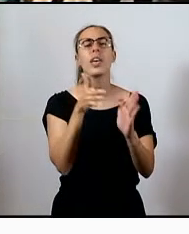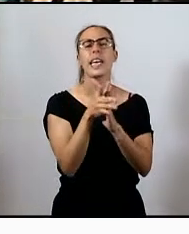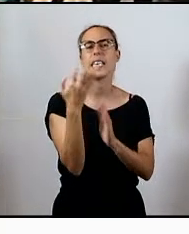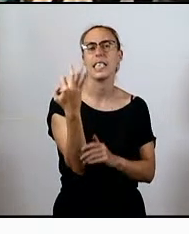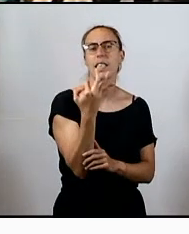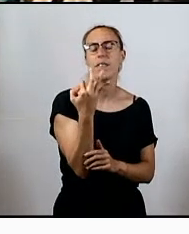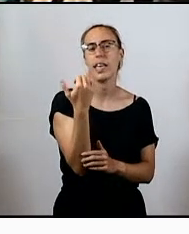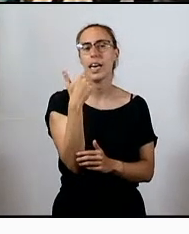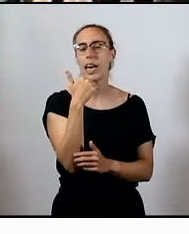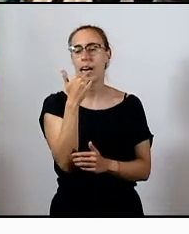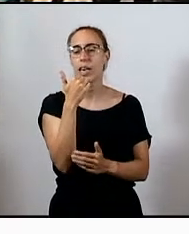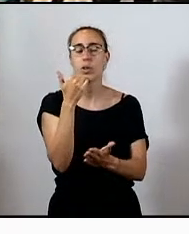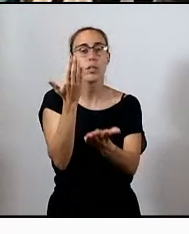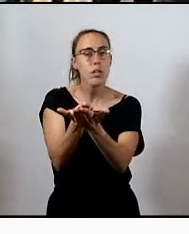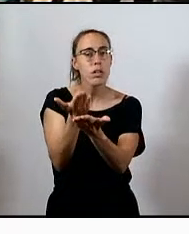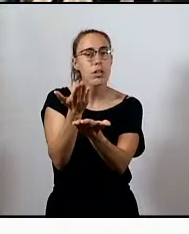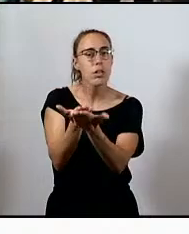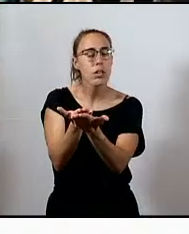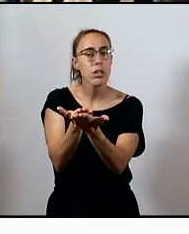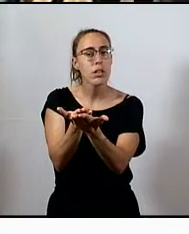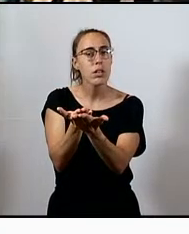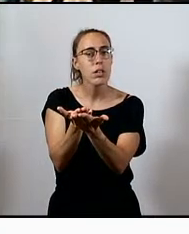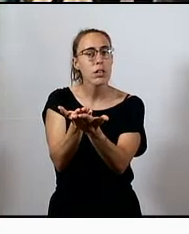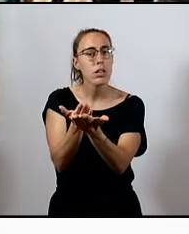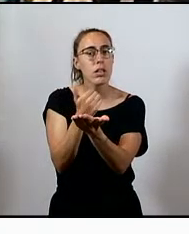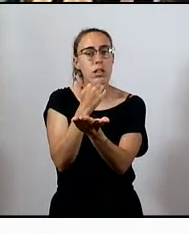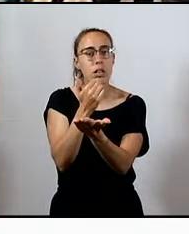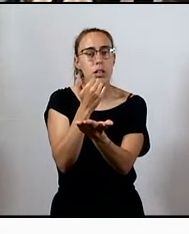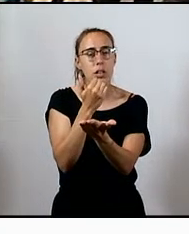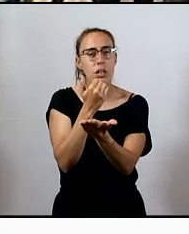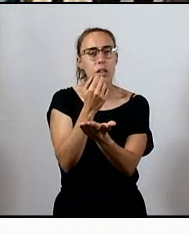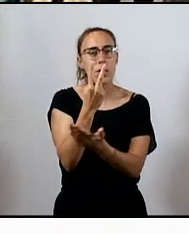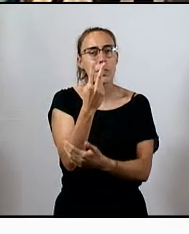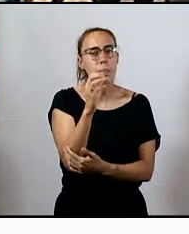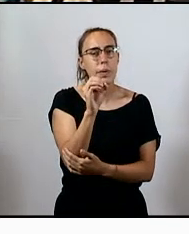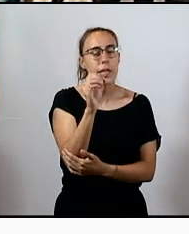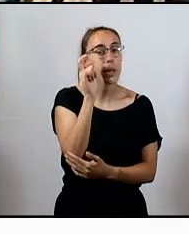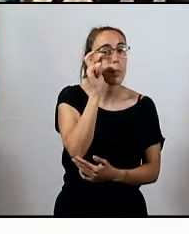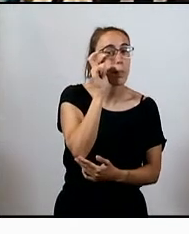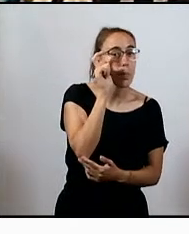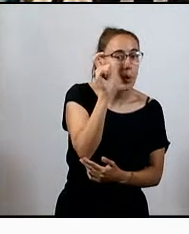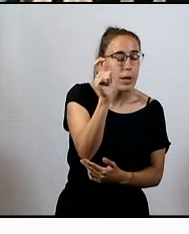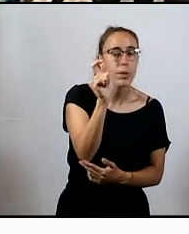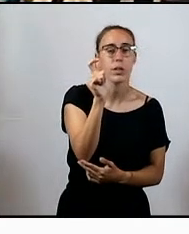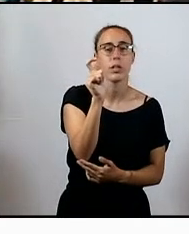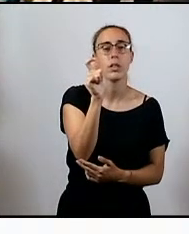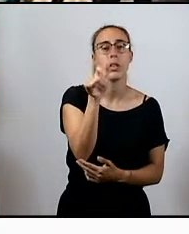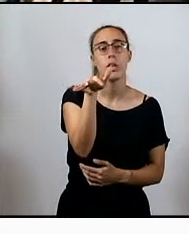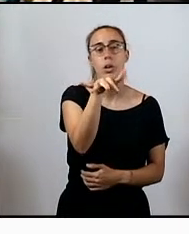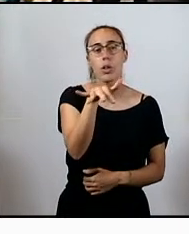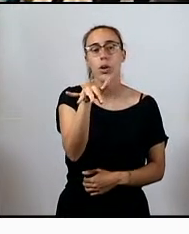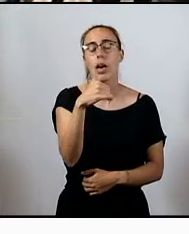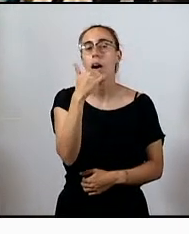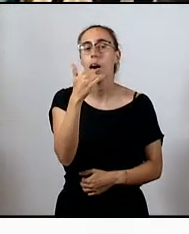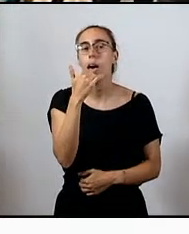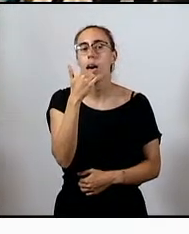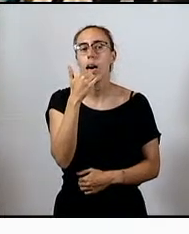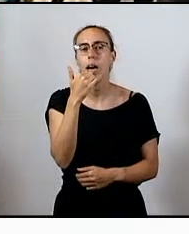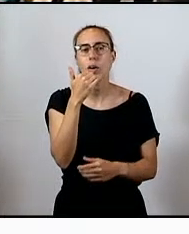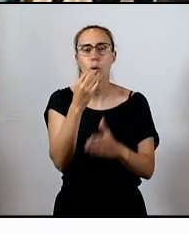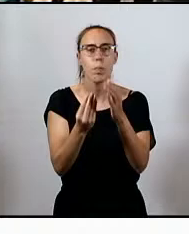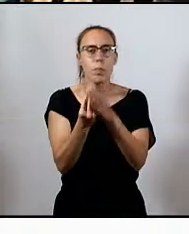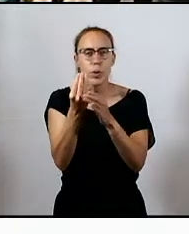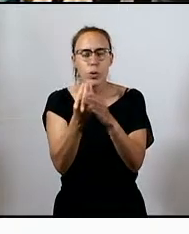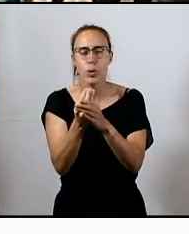hay evidencias de que en alguno de esos 20 pueblos o en varias zonas hay los materiales que se buscan. Creo que también se habla de